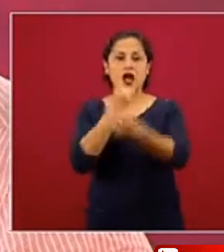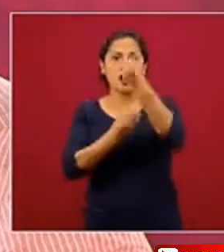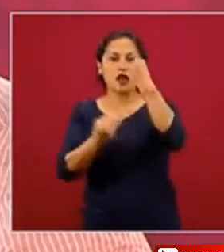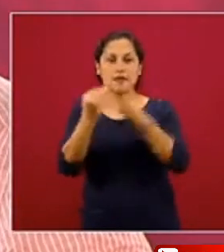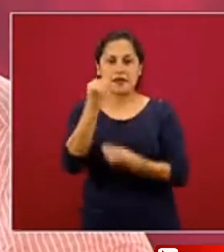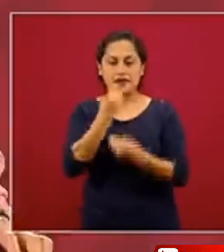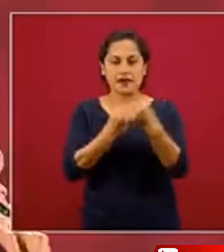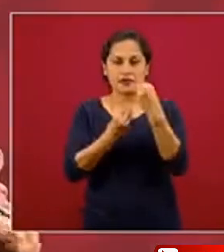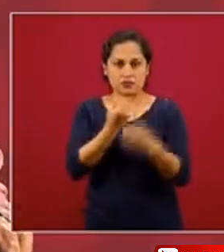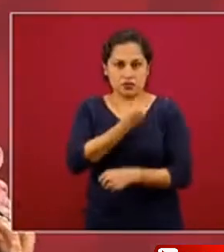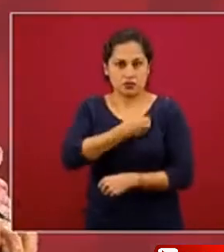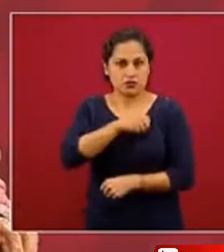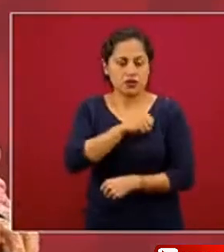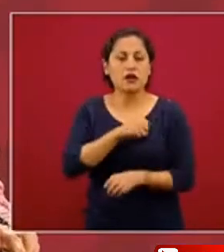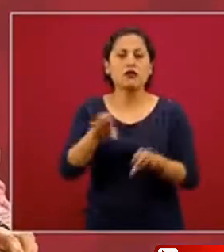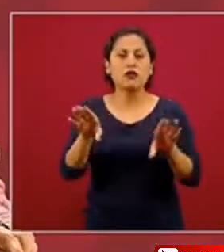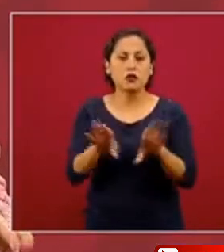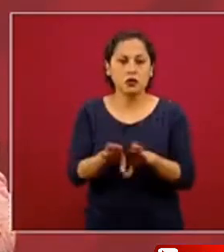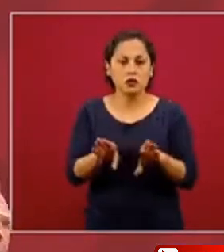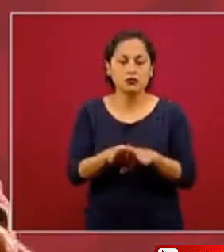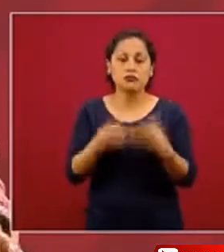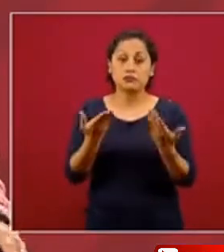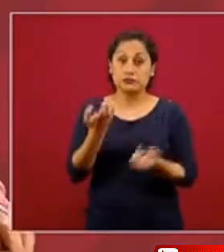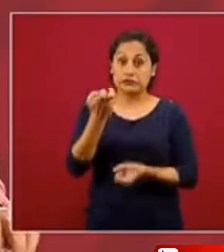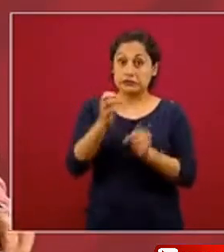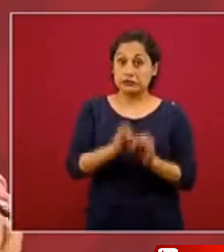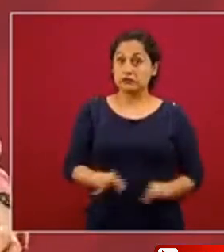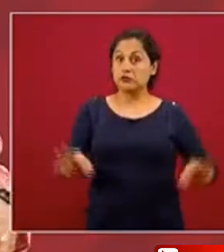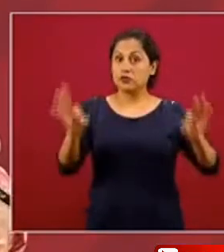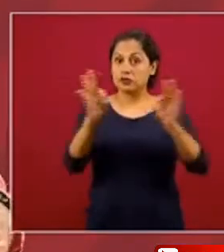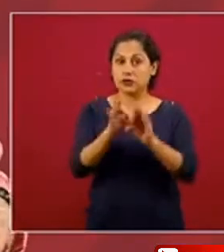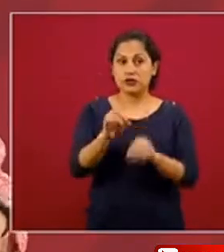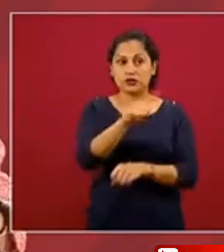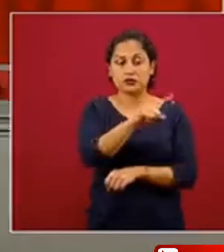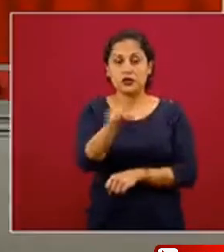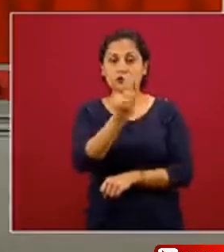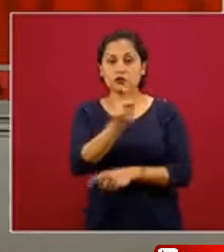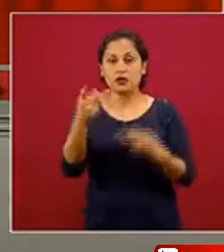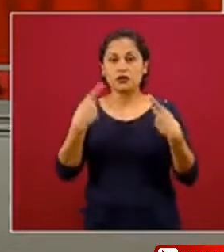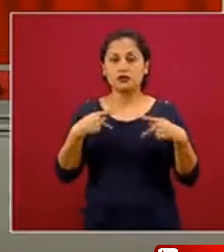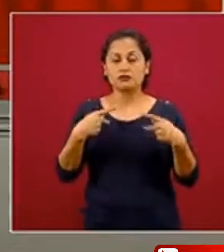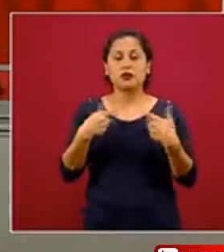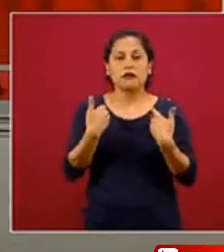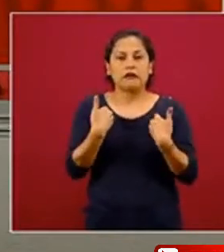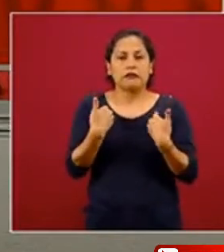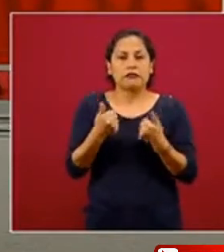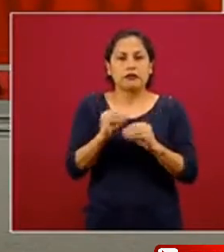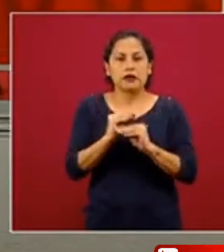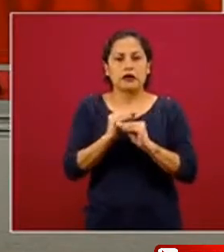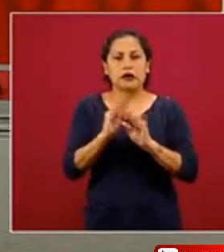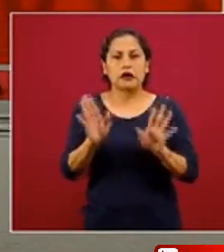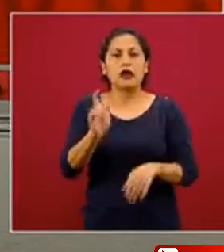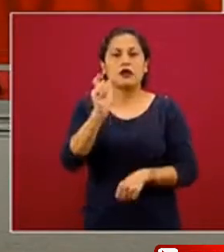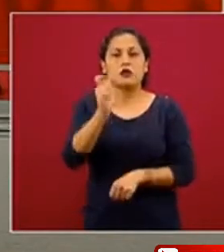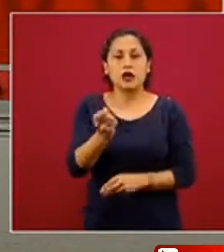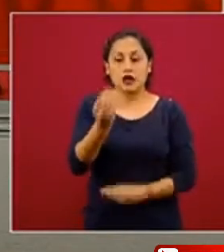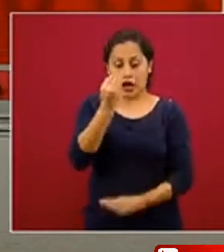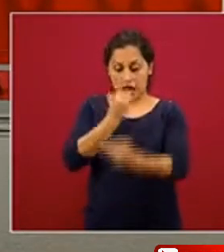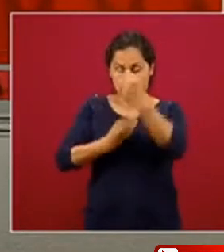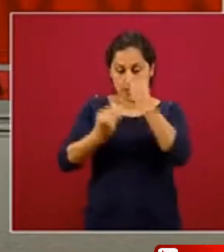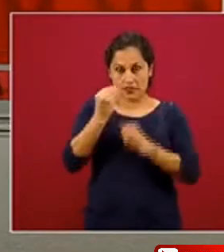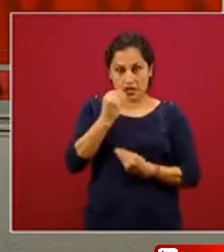importante que nadie se confunda pensando que el proceso de alimentación es solamente una responsabilidad